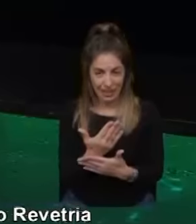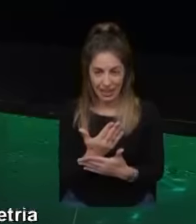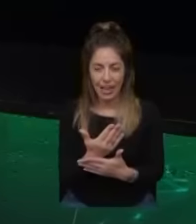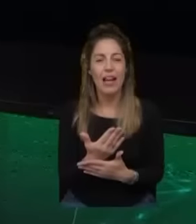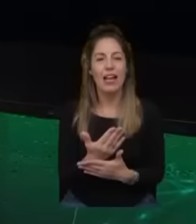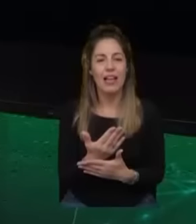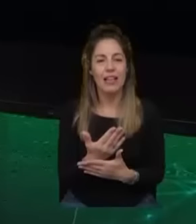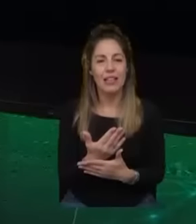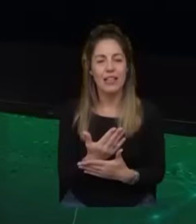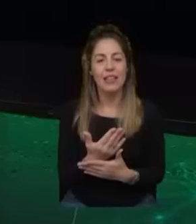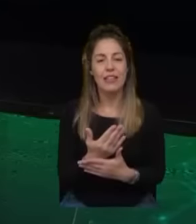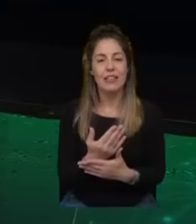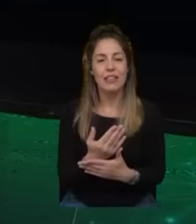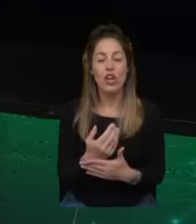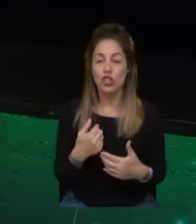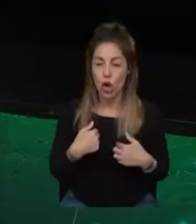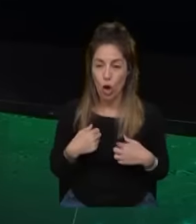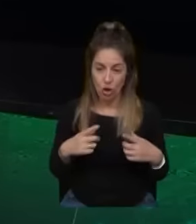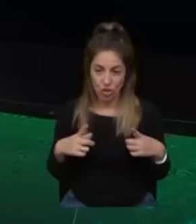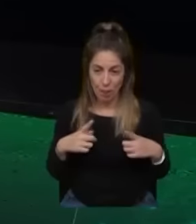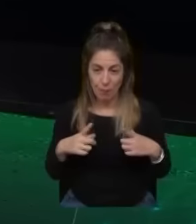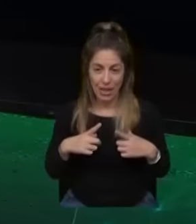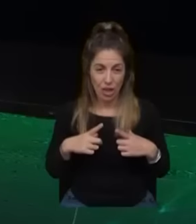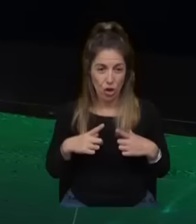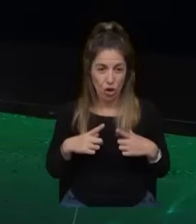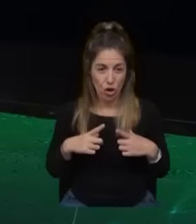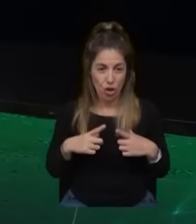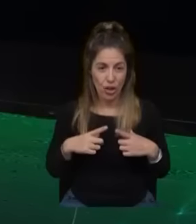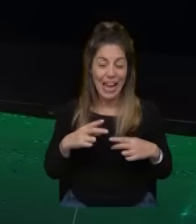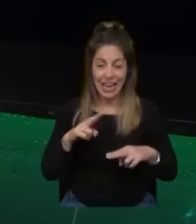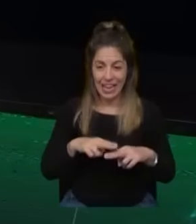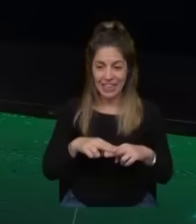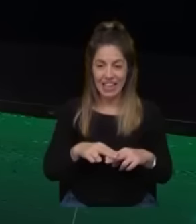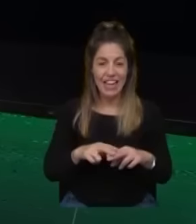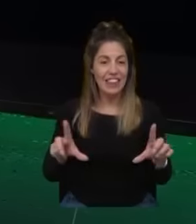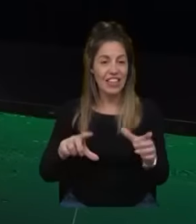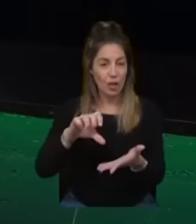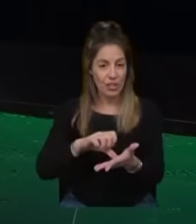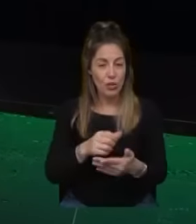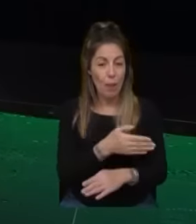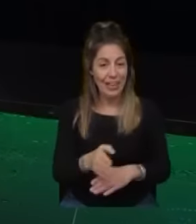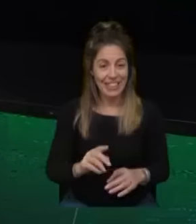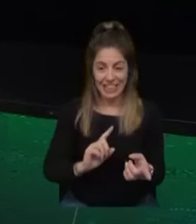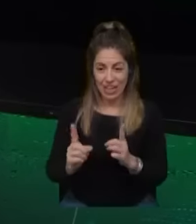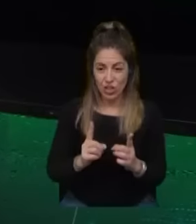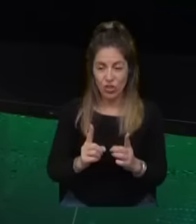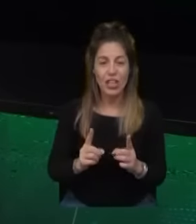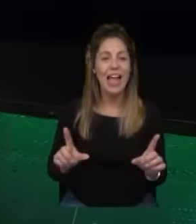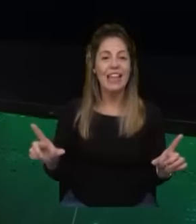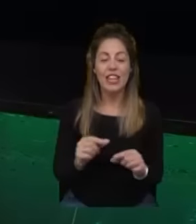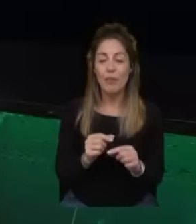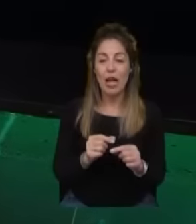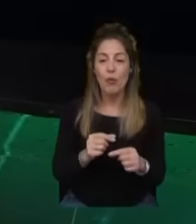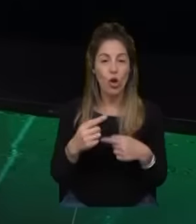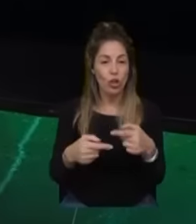Teijeiro en la primera edición. En lo personal los esperamos. En Así las Cosas, el streaming de TV Ciudad a partir de las 11. Nosotros nos vamos y los dejamos